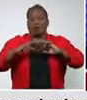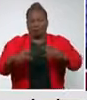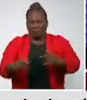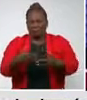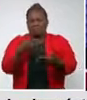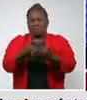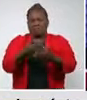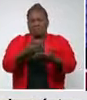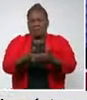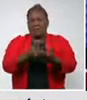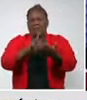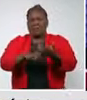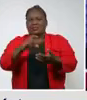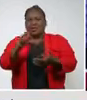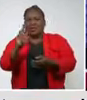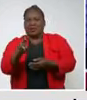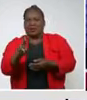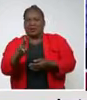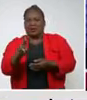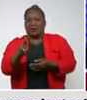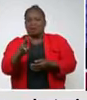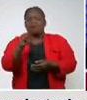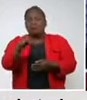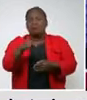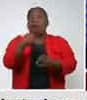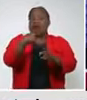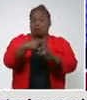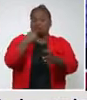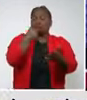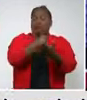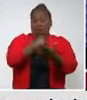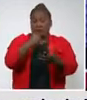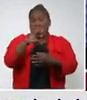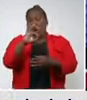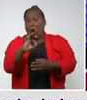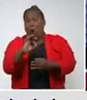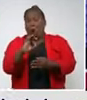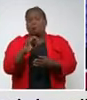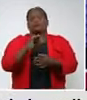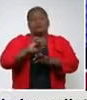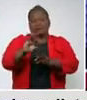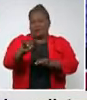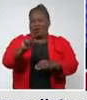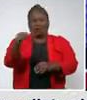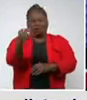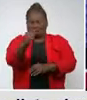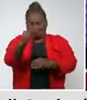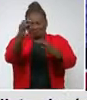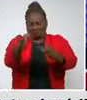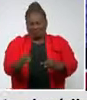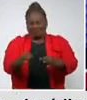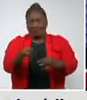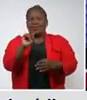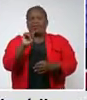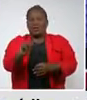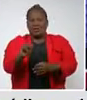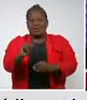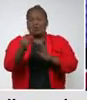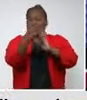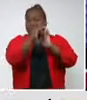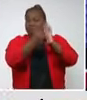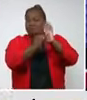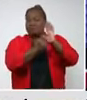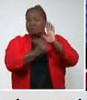descartar o confirmar que realmente puede ser una de las dos cosas. Pero estos son los elementos que más influyen en que pueda dar